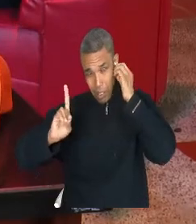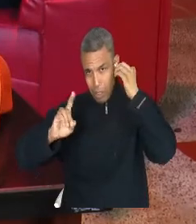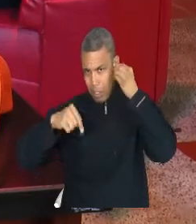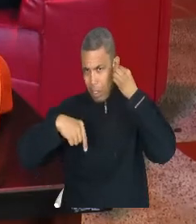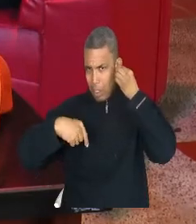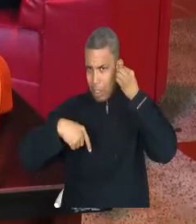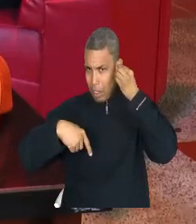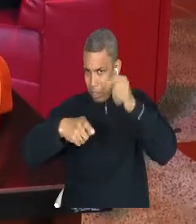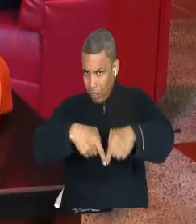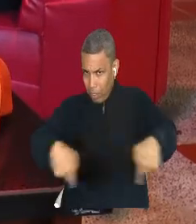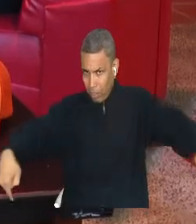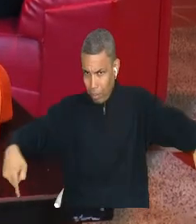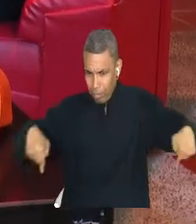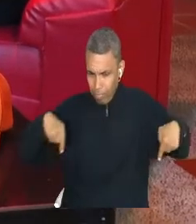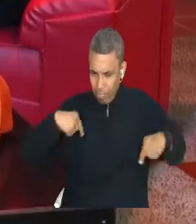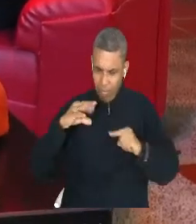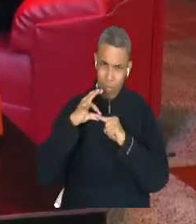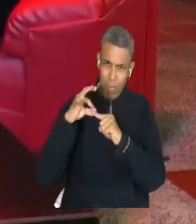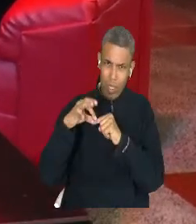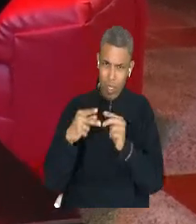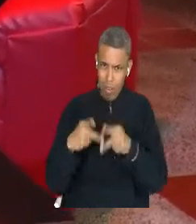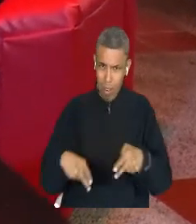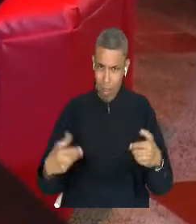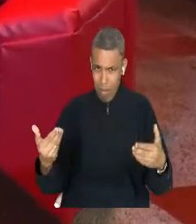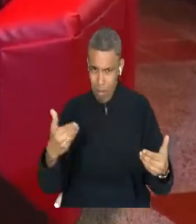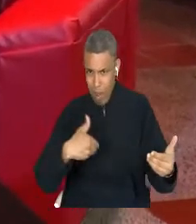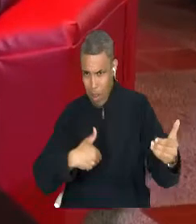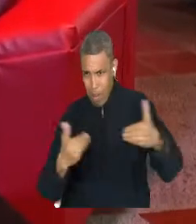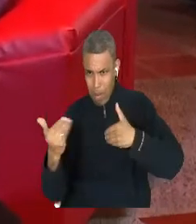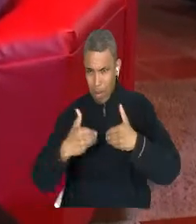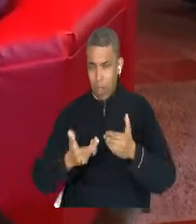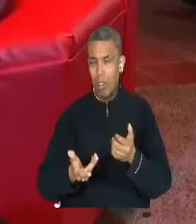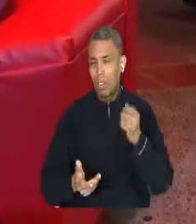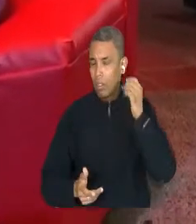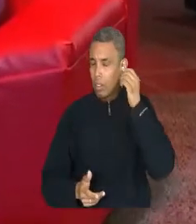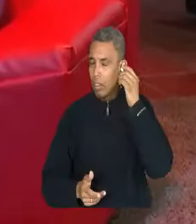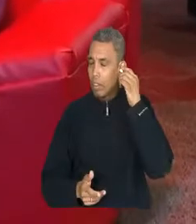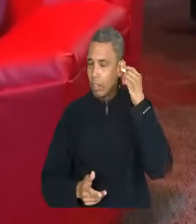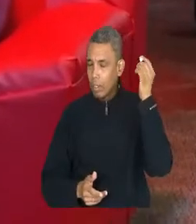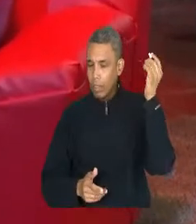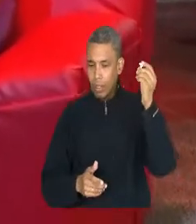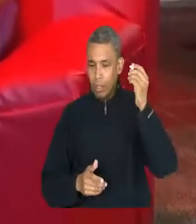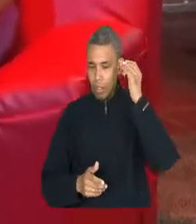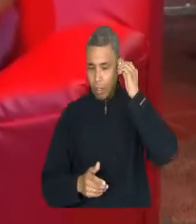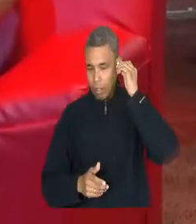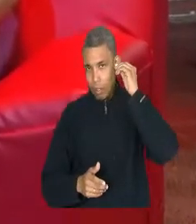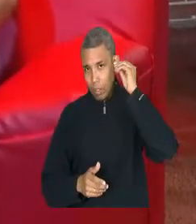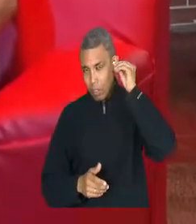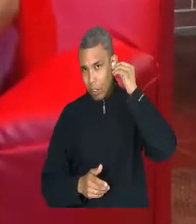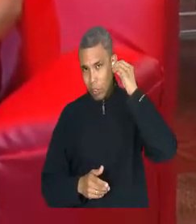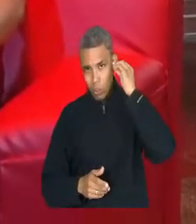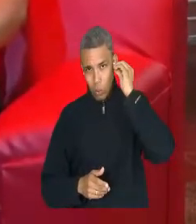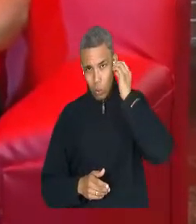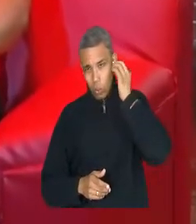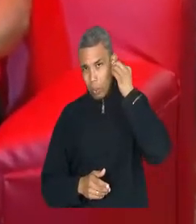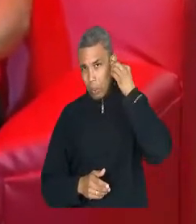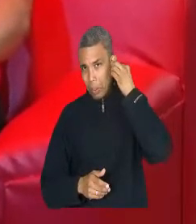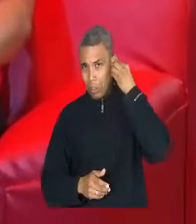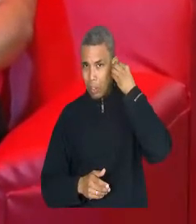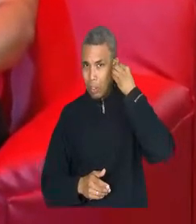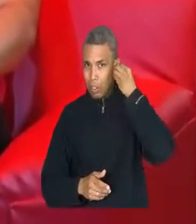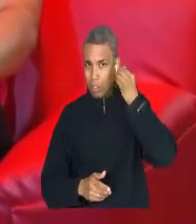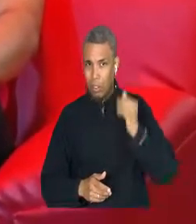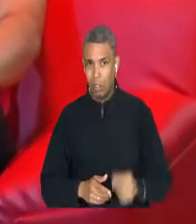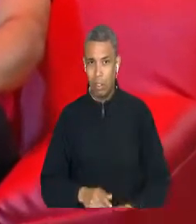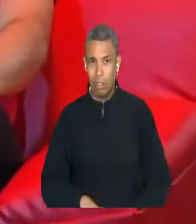Bueno, lo primero que todo, lo primordial que siempre hemos hecho nosotros acá en la cervecería es el servicio al cliente. Como tal, siempre